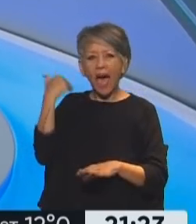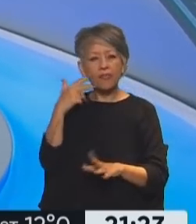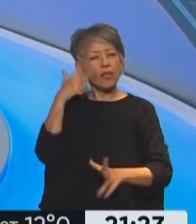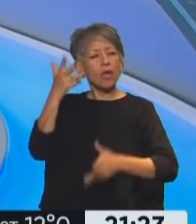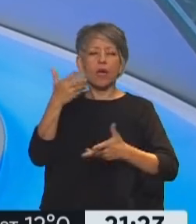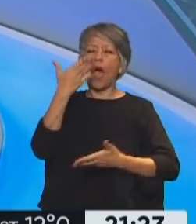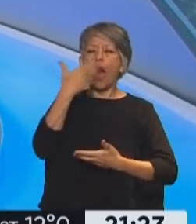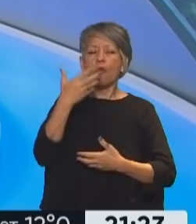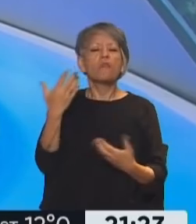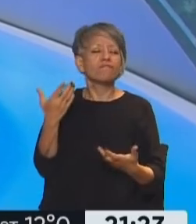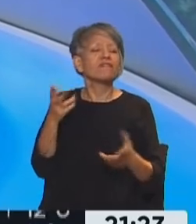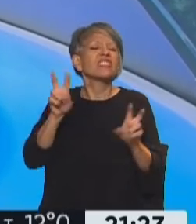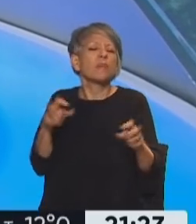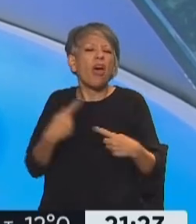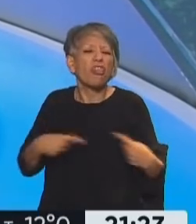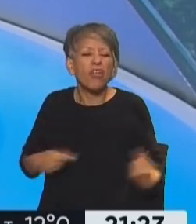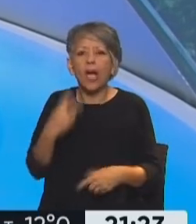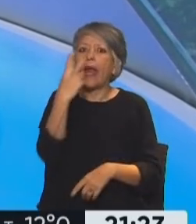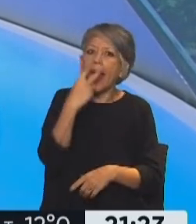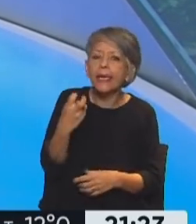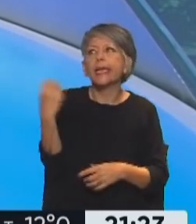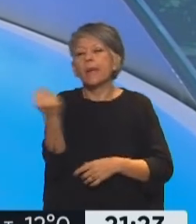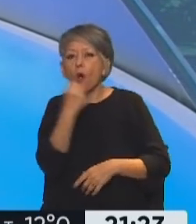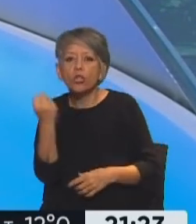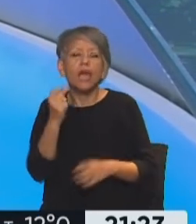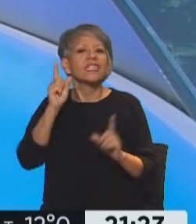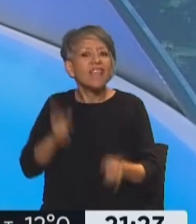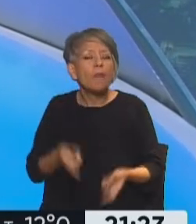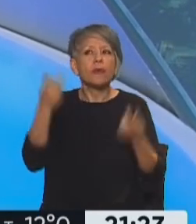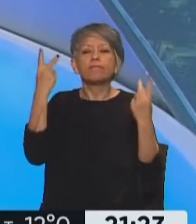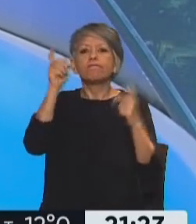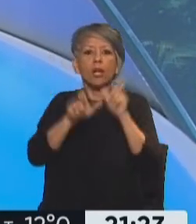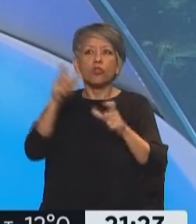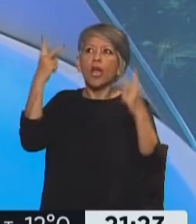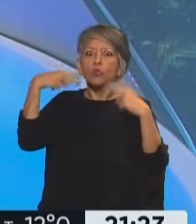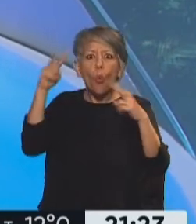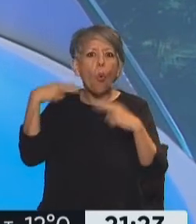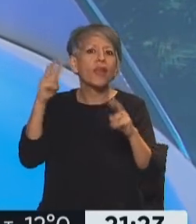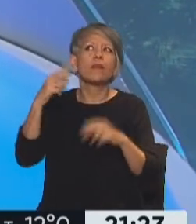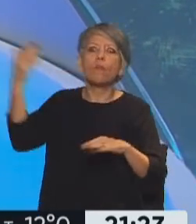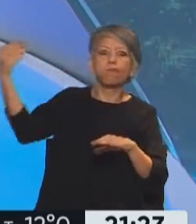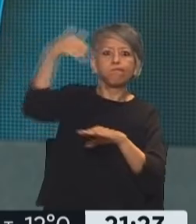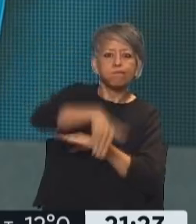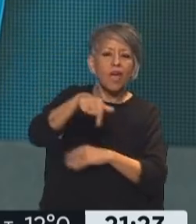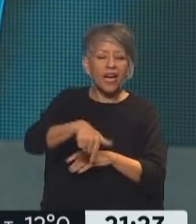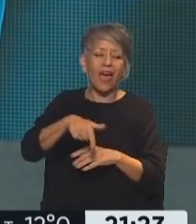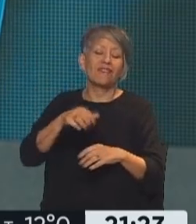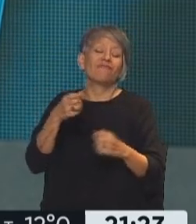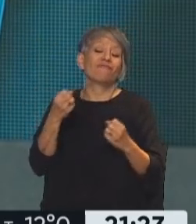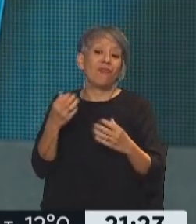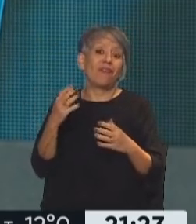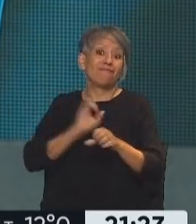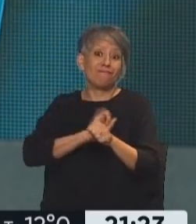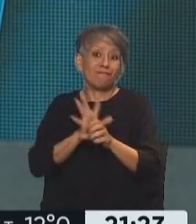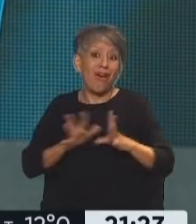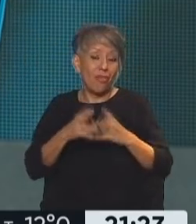pudiera acceder a la energía y con la llegada de turistas a nuestro país, también post pandemia, una noticia muy bien recibida